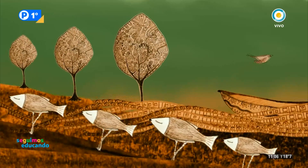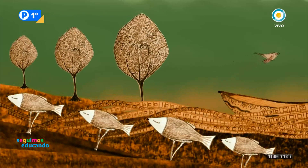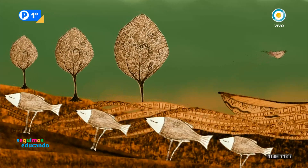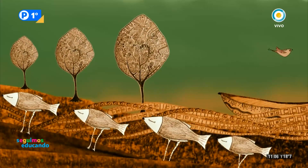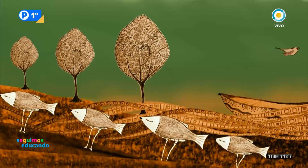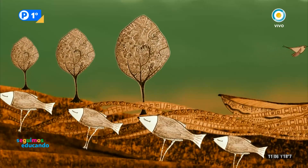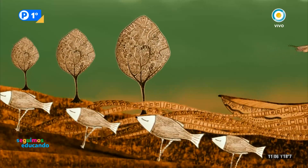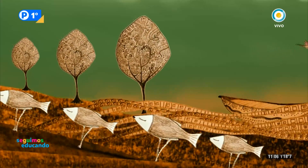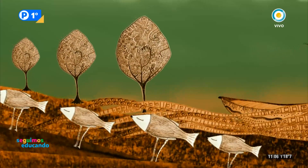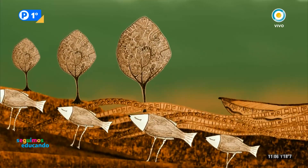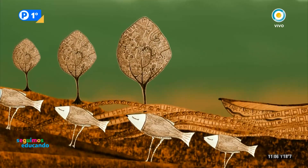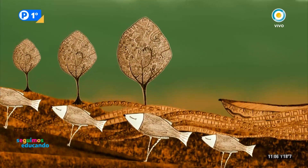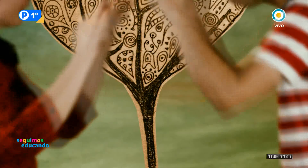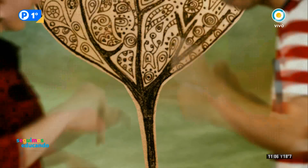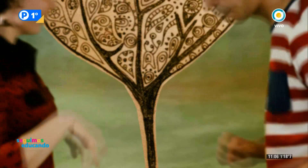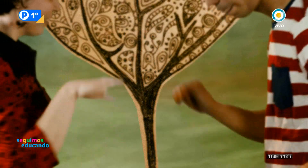vuelta tenga.